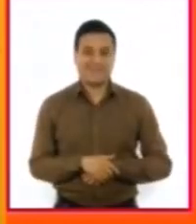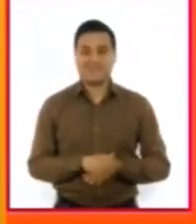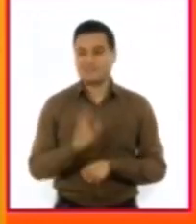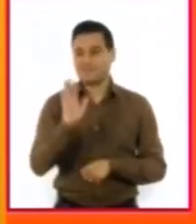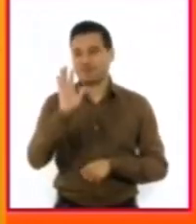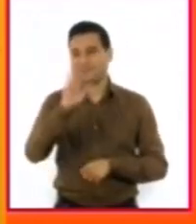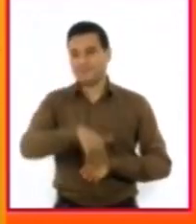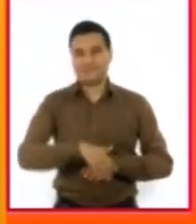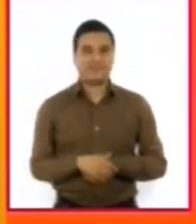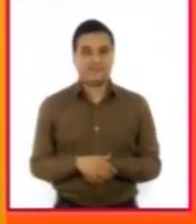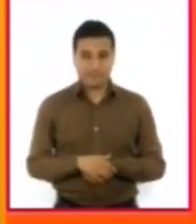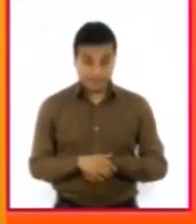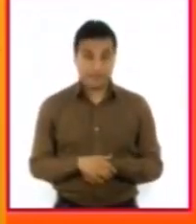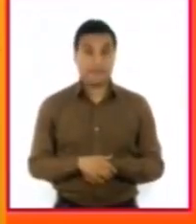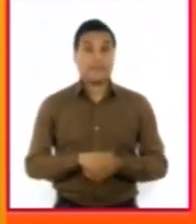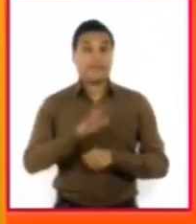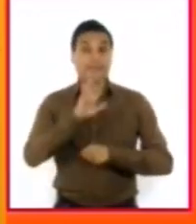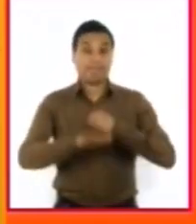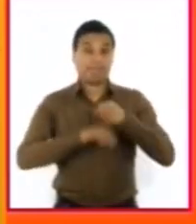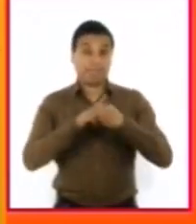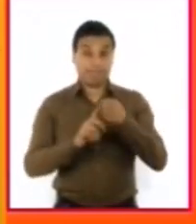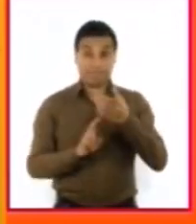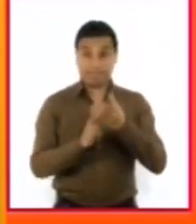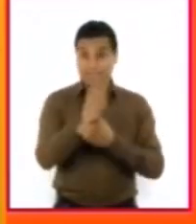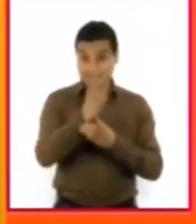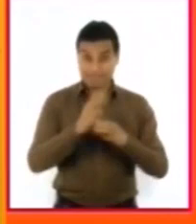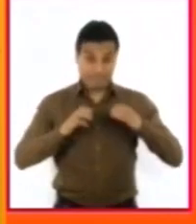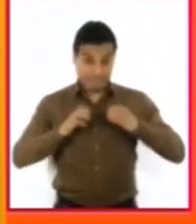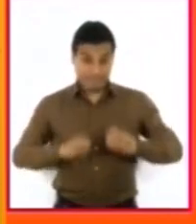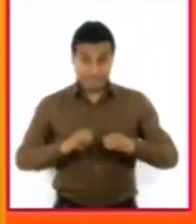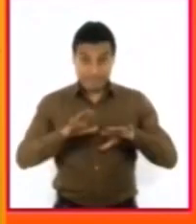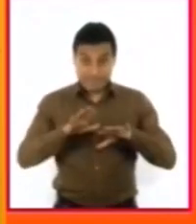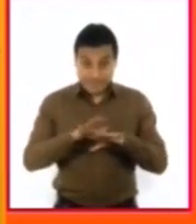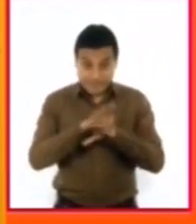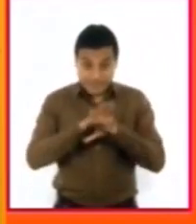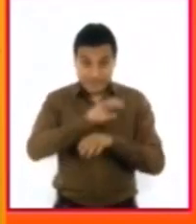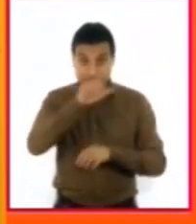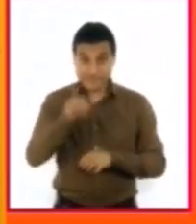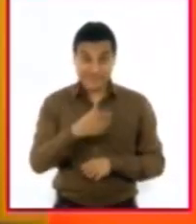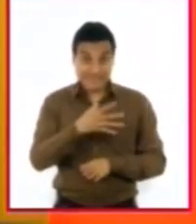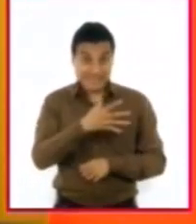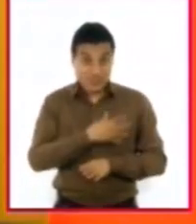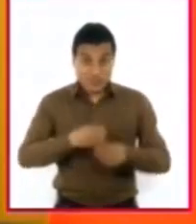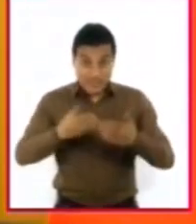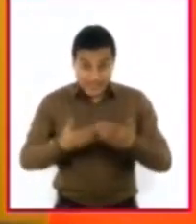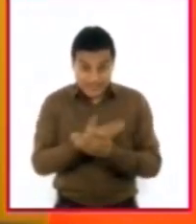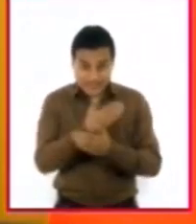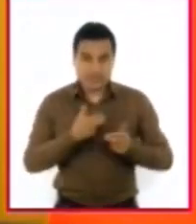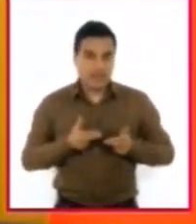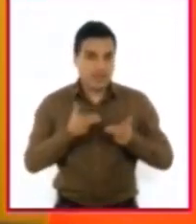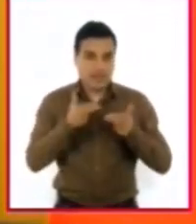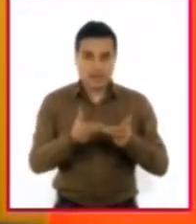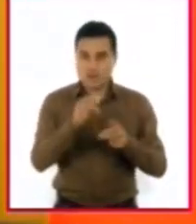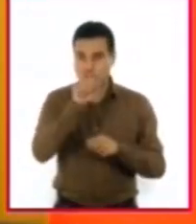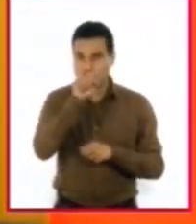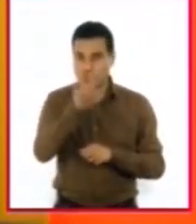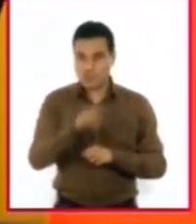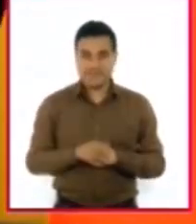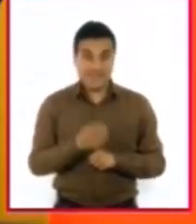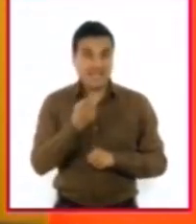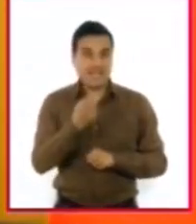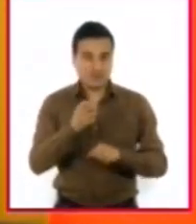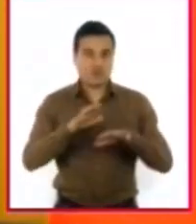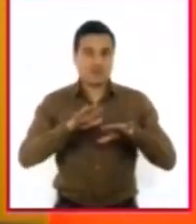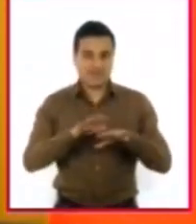son transmitidos a sus descendientes y son los responsables de la evolución de los organismos. Y seguramente tendré